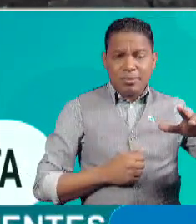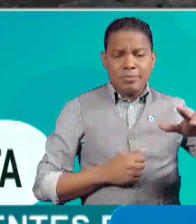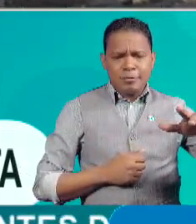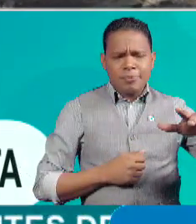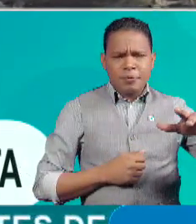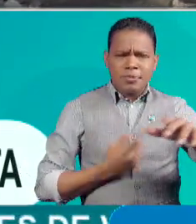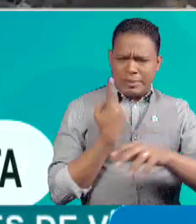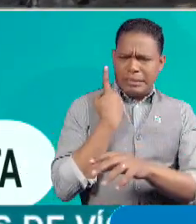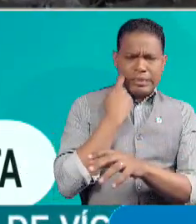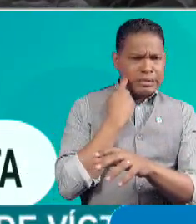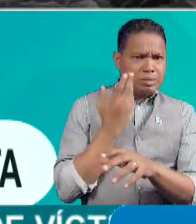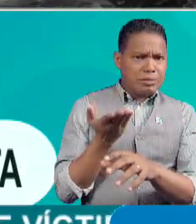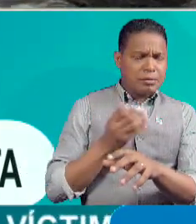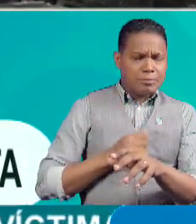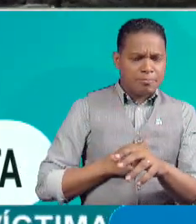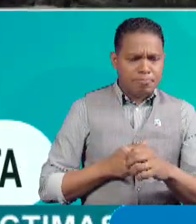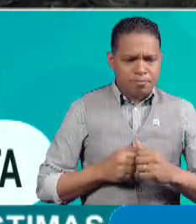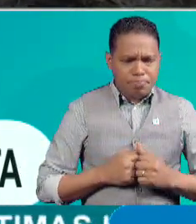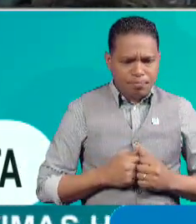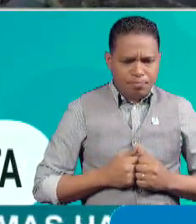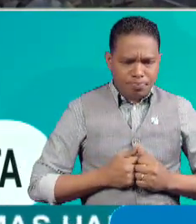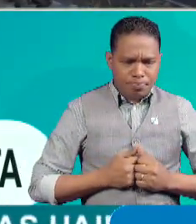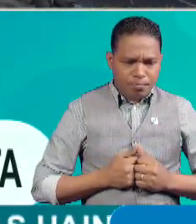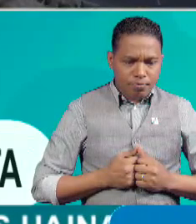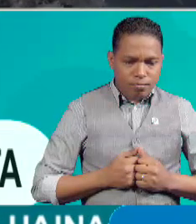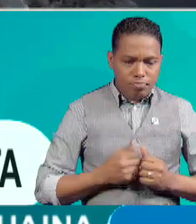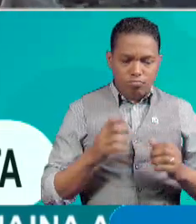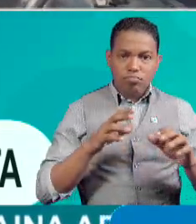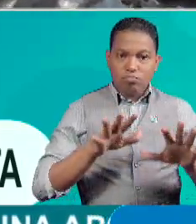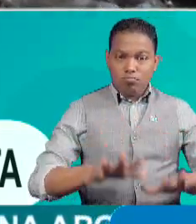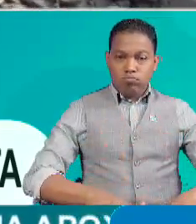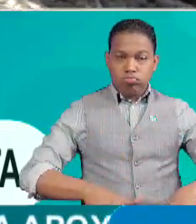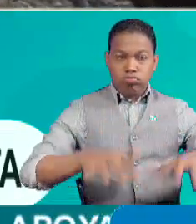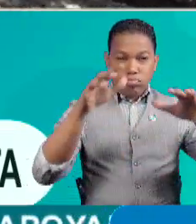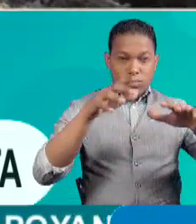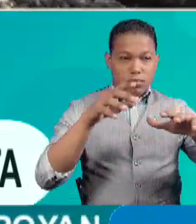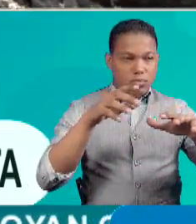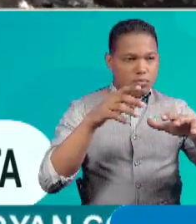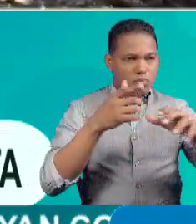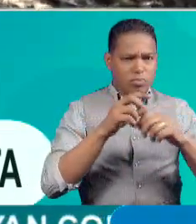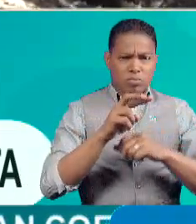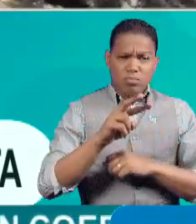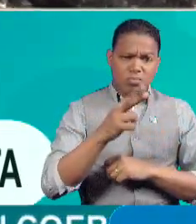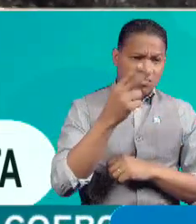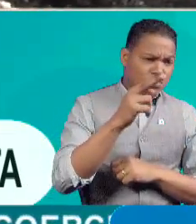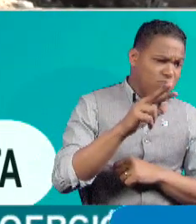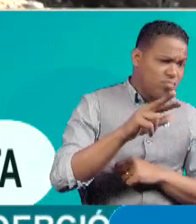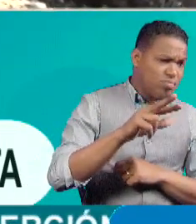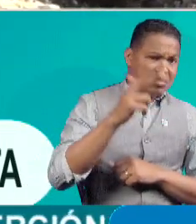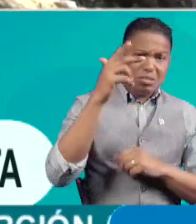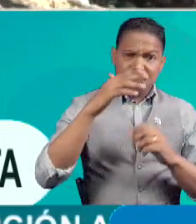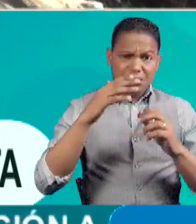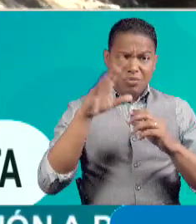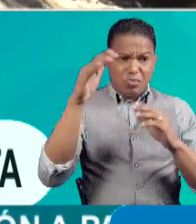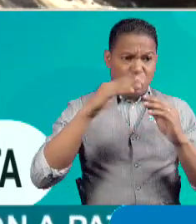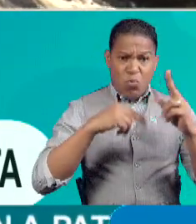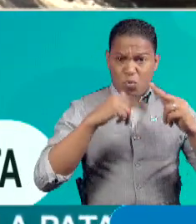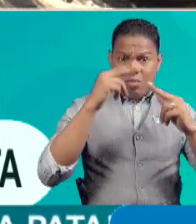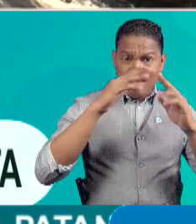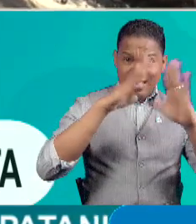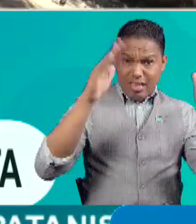Hace recientemente hubo una inundación que hasta casa segunda, tercera se llenaron. ¿Tú me